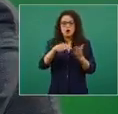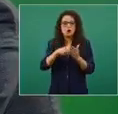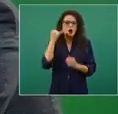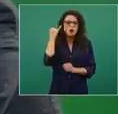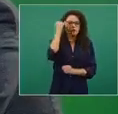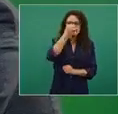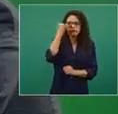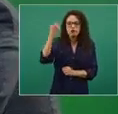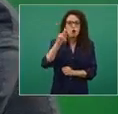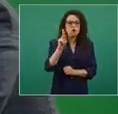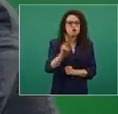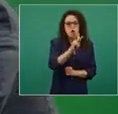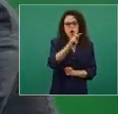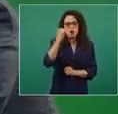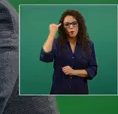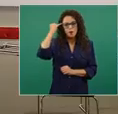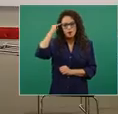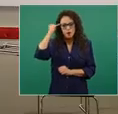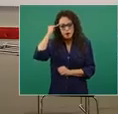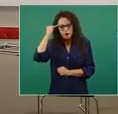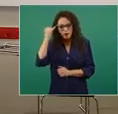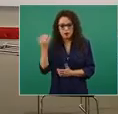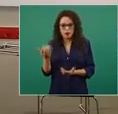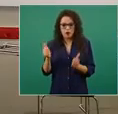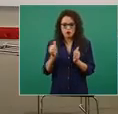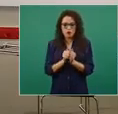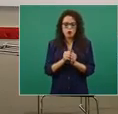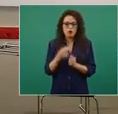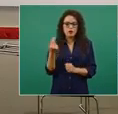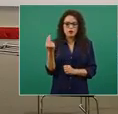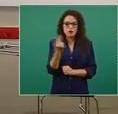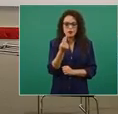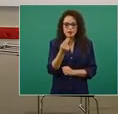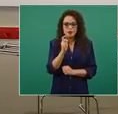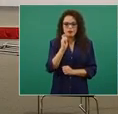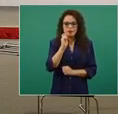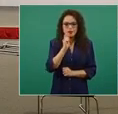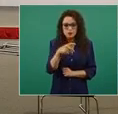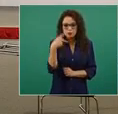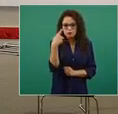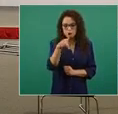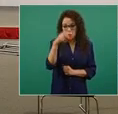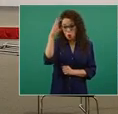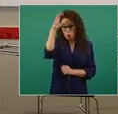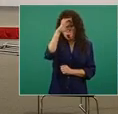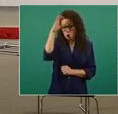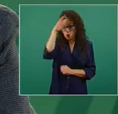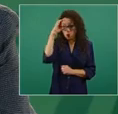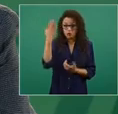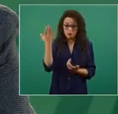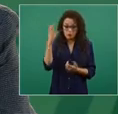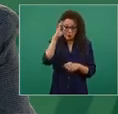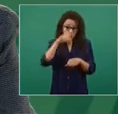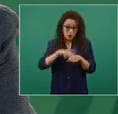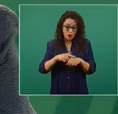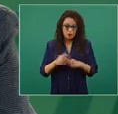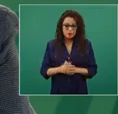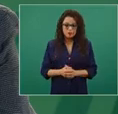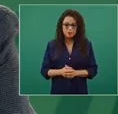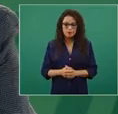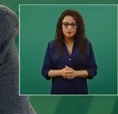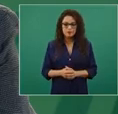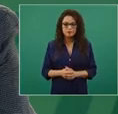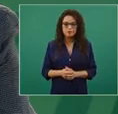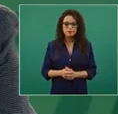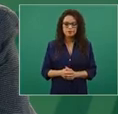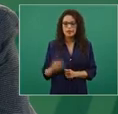nuestro país, con la pertinencia cultural que requerimos, cómo tenemos diferentes rubros